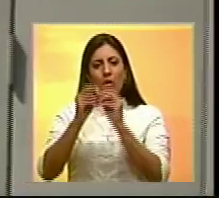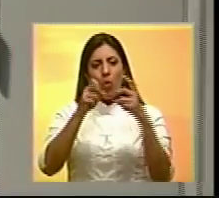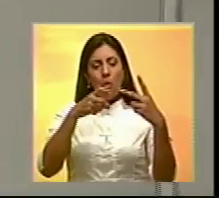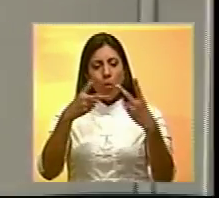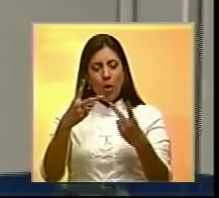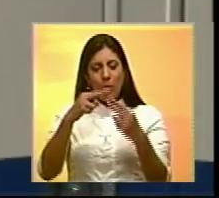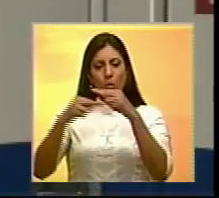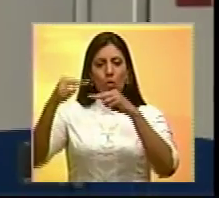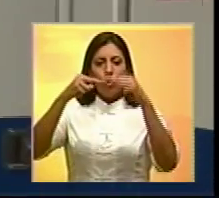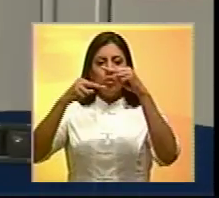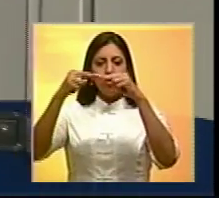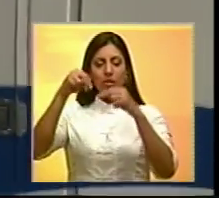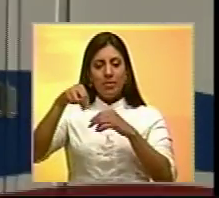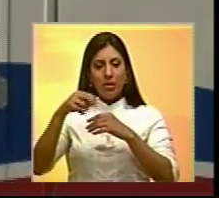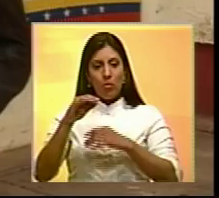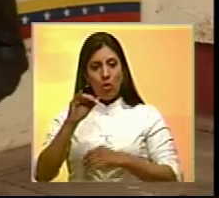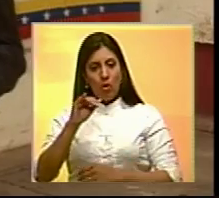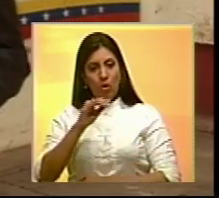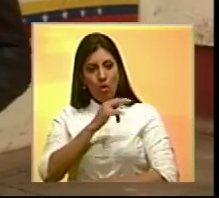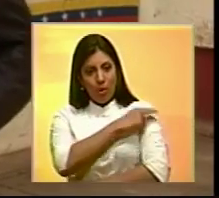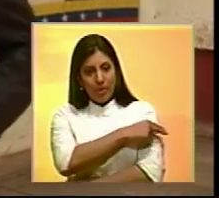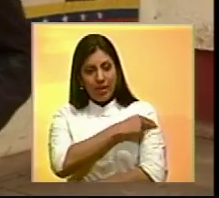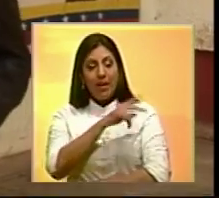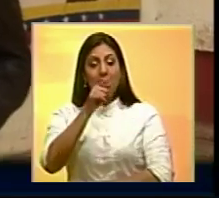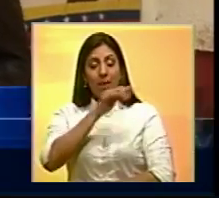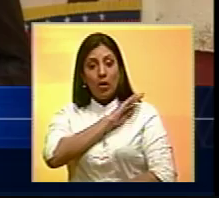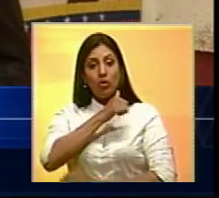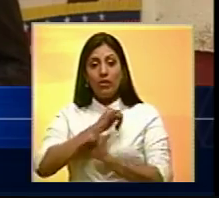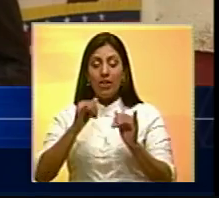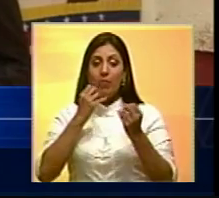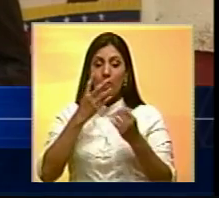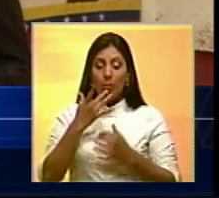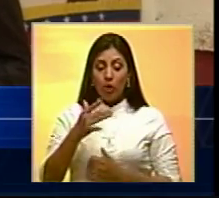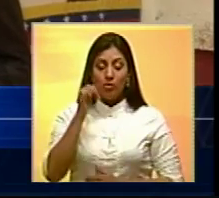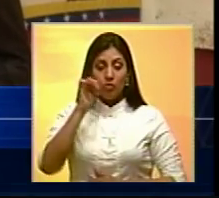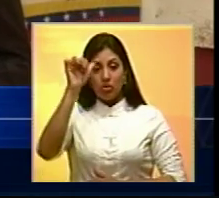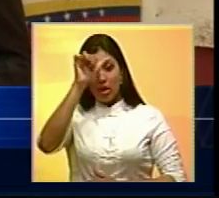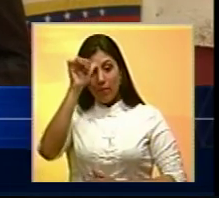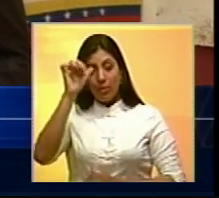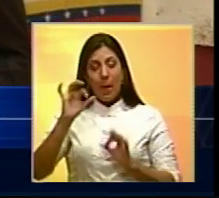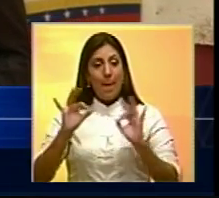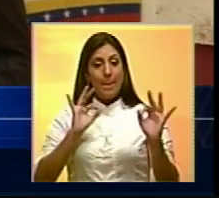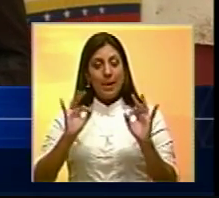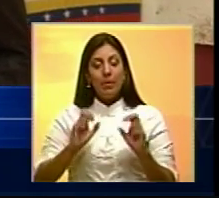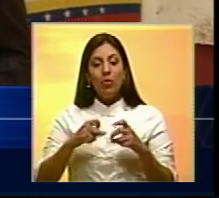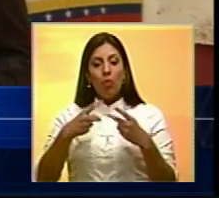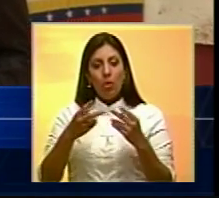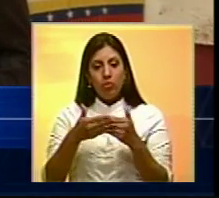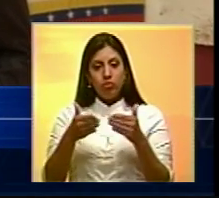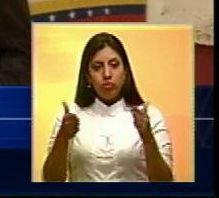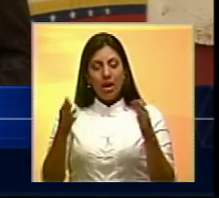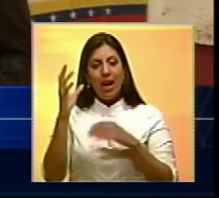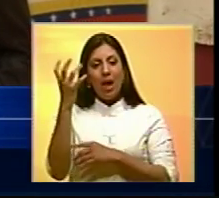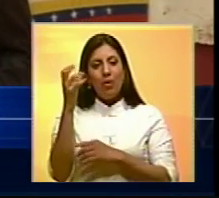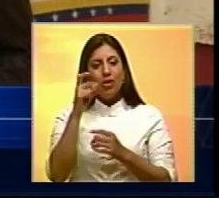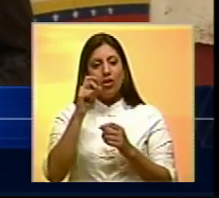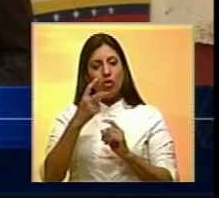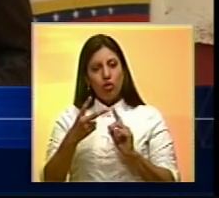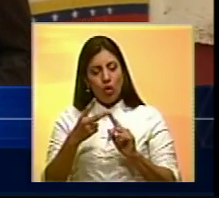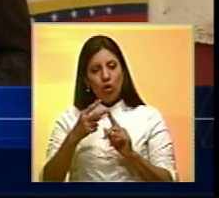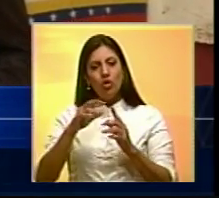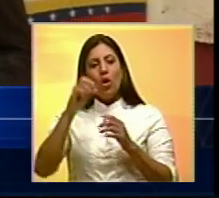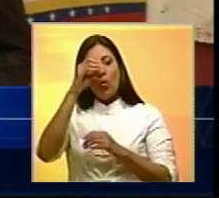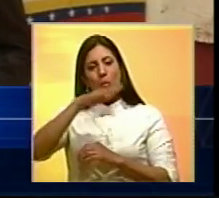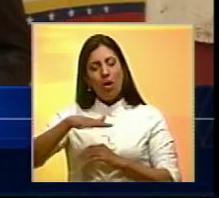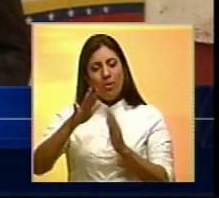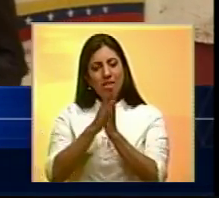de la infraestructura de estos hospitales. Finalmente, las autoridades anunciaron que para el próximo fin de semana está prevista la reinauguración del ambulatorio tipo 2 en la población de